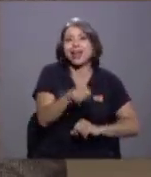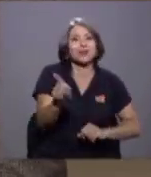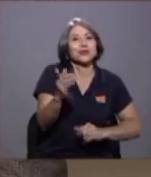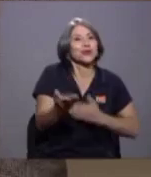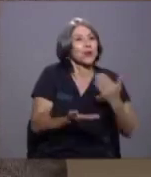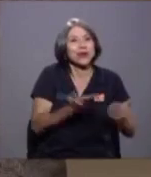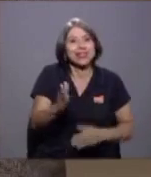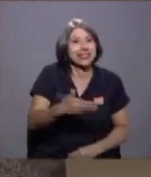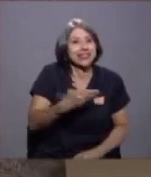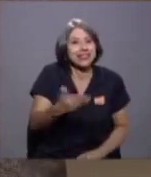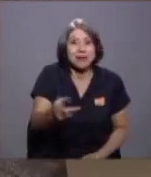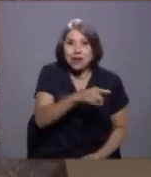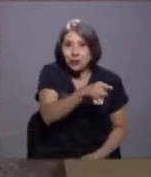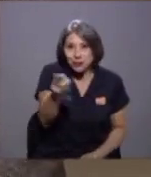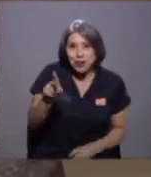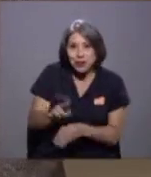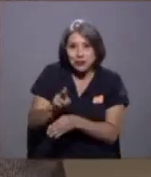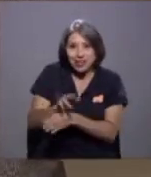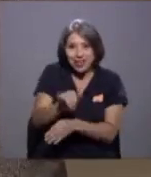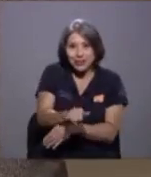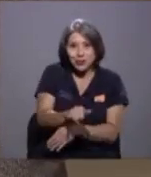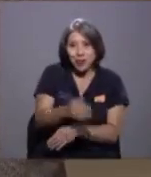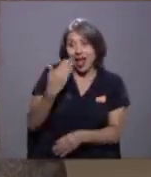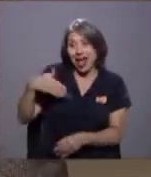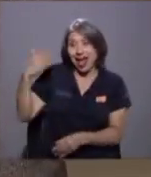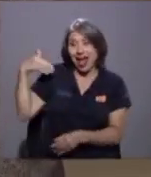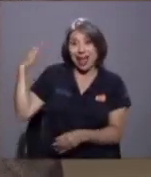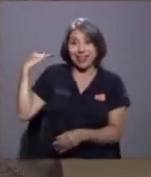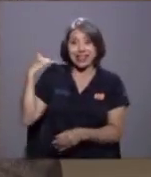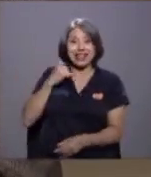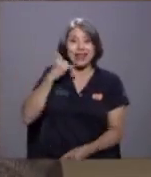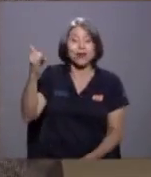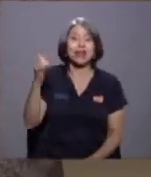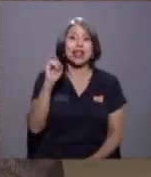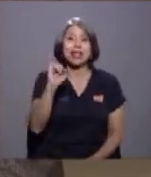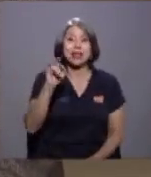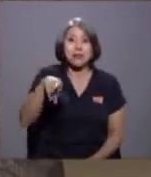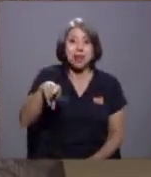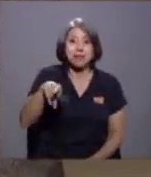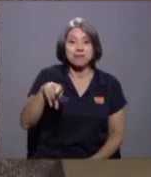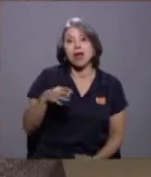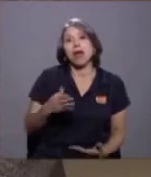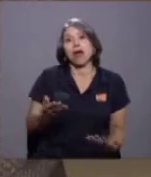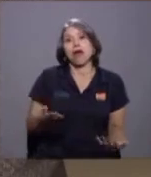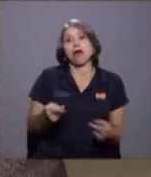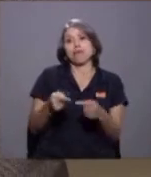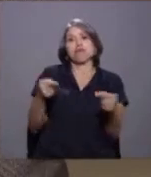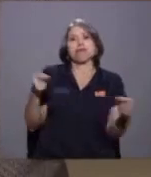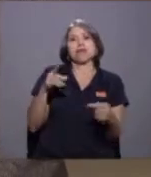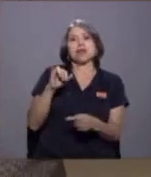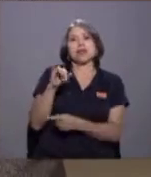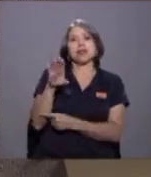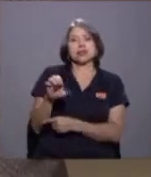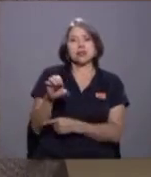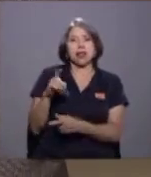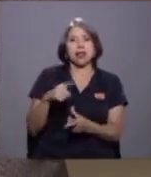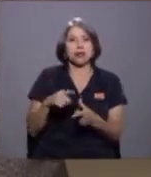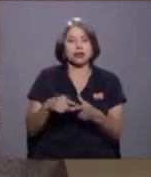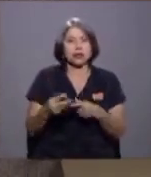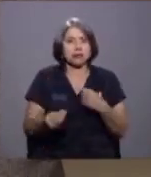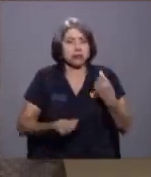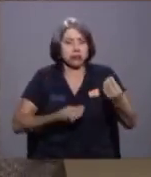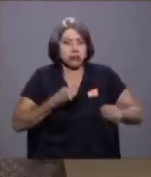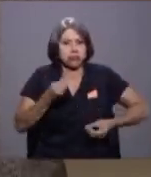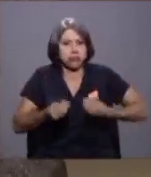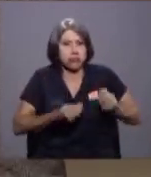con la telefonía IP, que el ICE se oponía, la tecnología va a terminar matando al ICE en este aspecto, ¿verdad? Pero